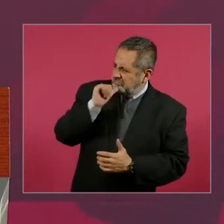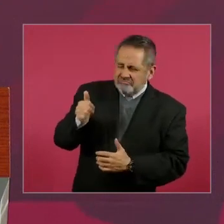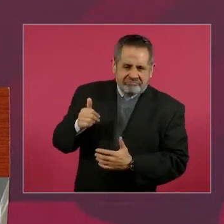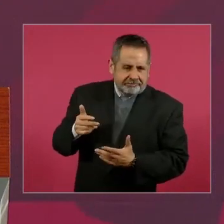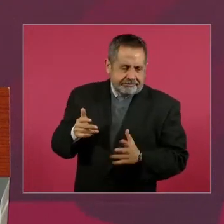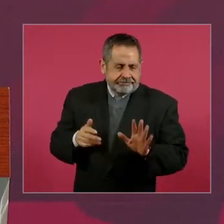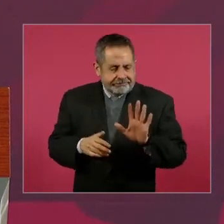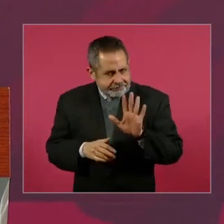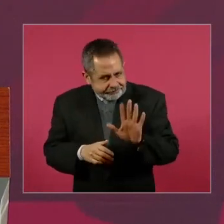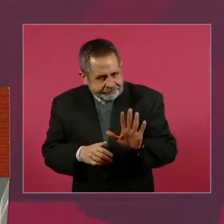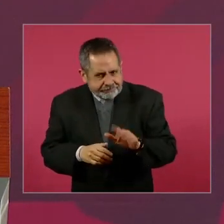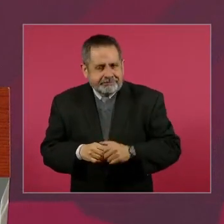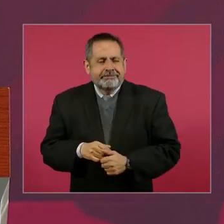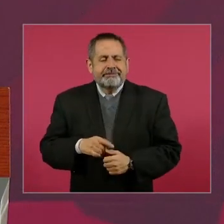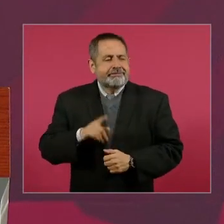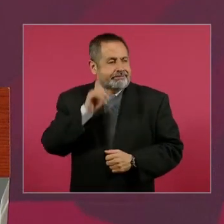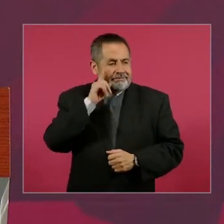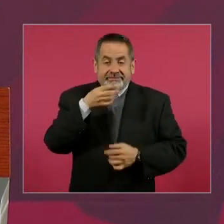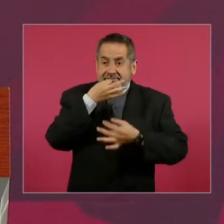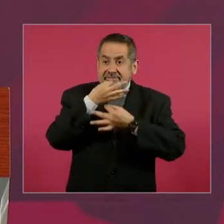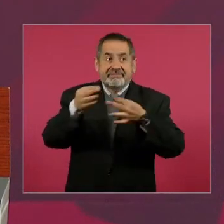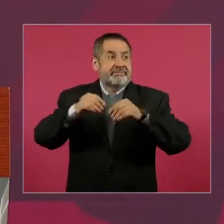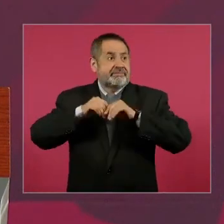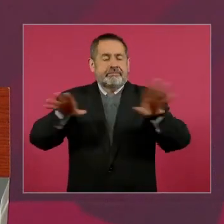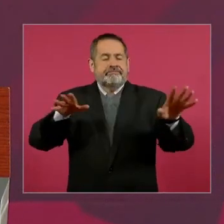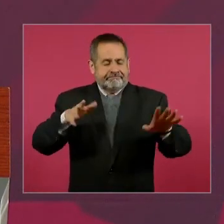Y esa va a ser la nota, ¿no?